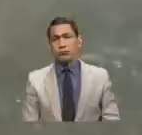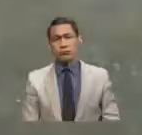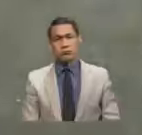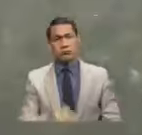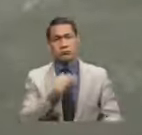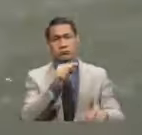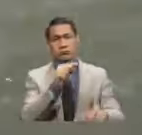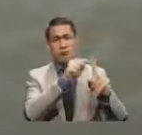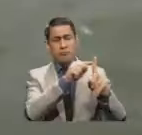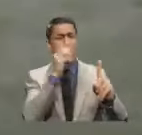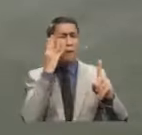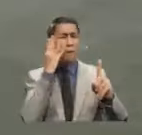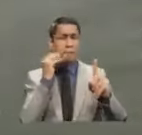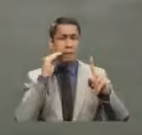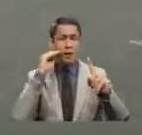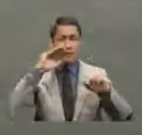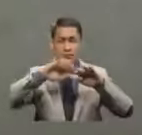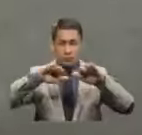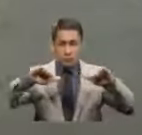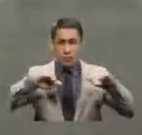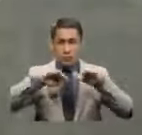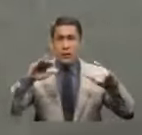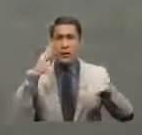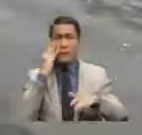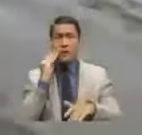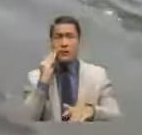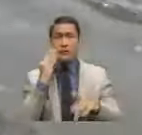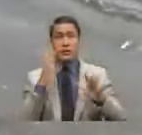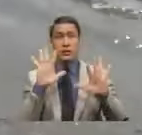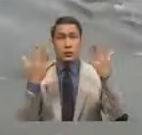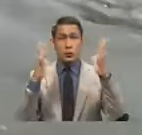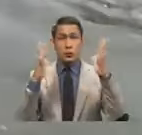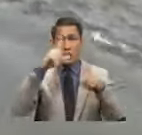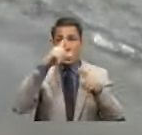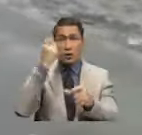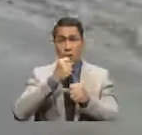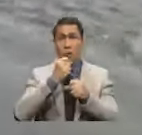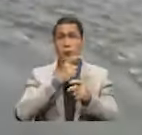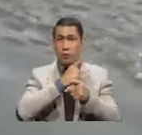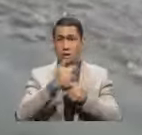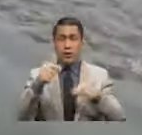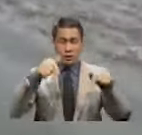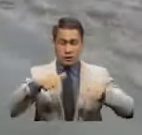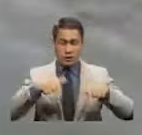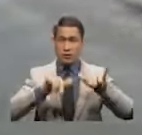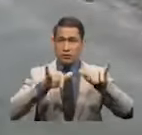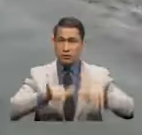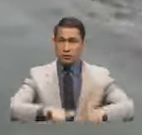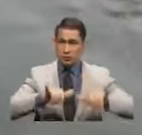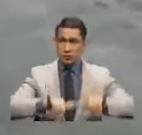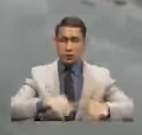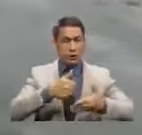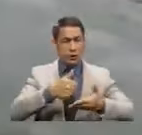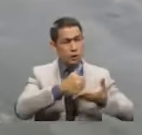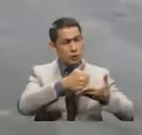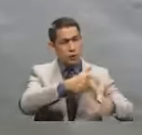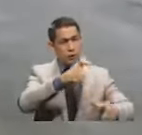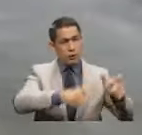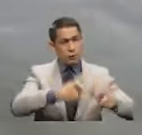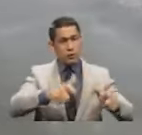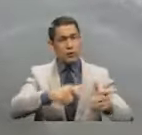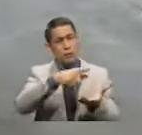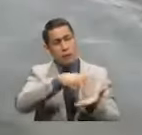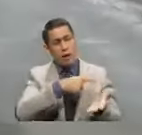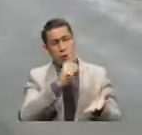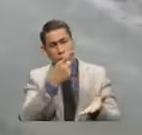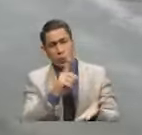viene a rebuscársela, pues sí me entiendes, José Delgado. No hay trabajo, hay que buscarlo honradamente. Aquí por ahí nos tira por ahí $1, 25 centavos.